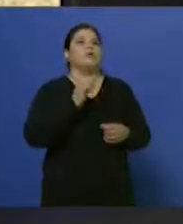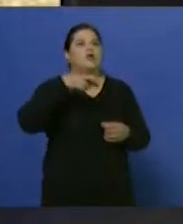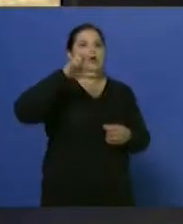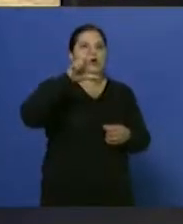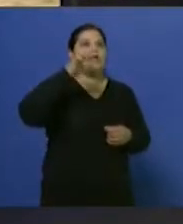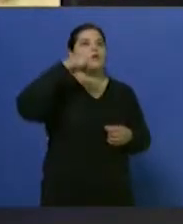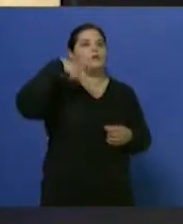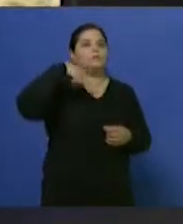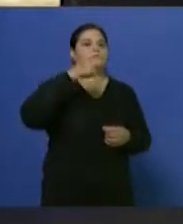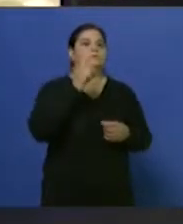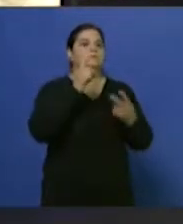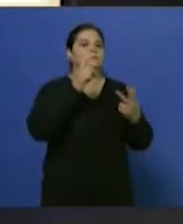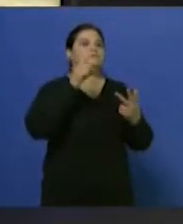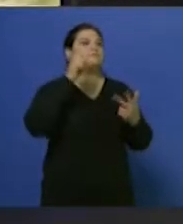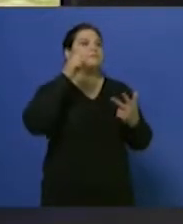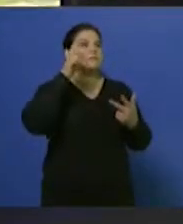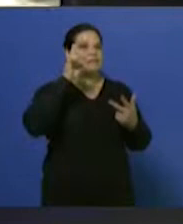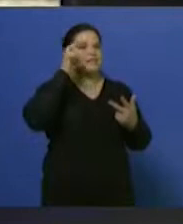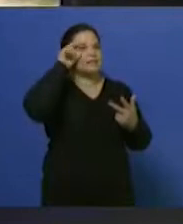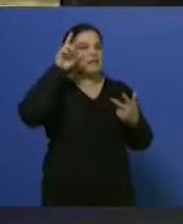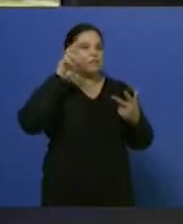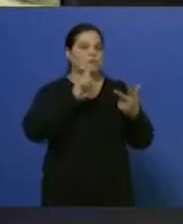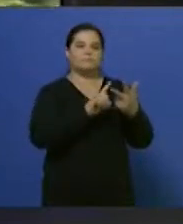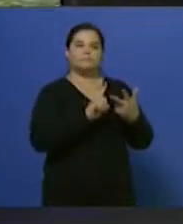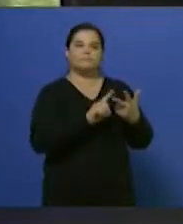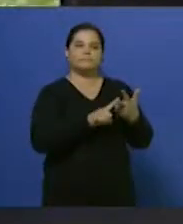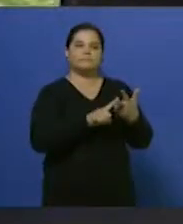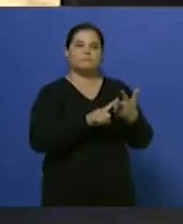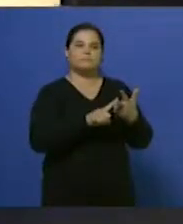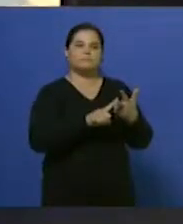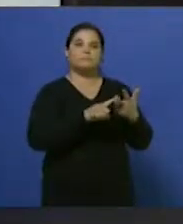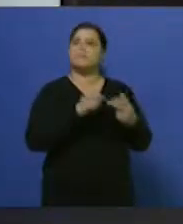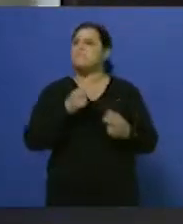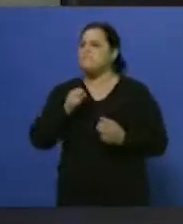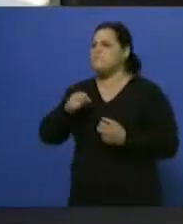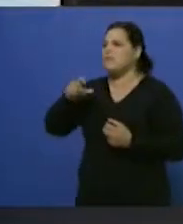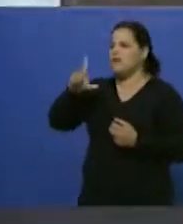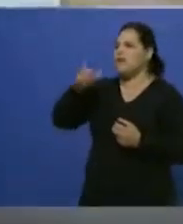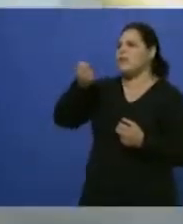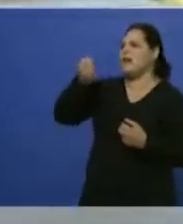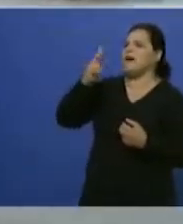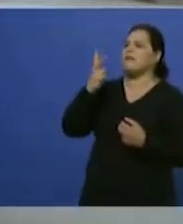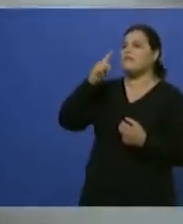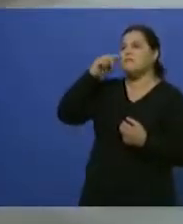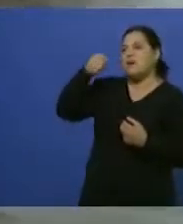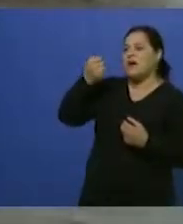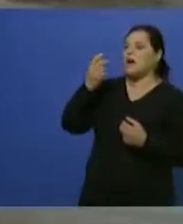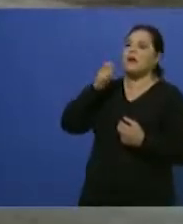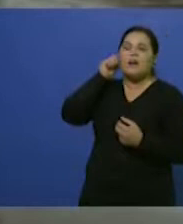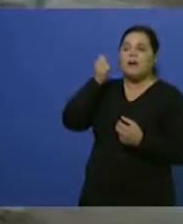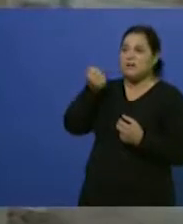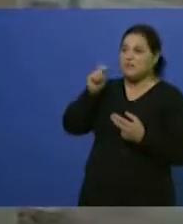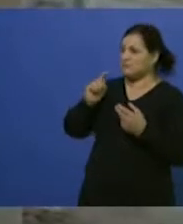está... ¿Mariano Laviaga? No, Mariano Laviaga, ahí se generó una